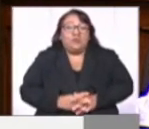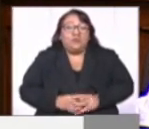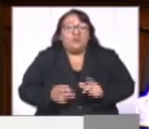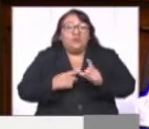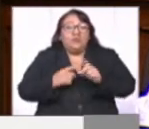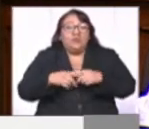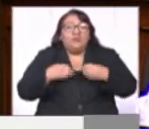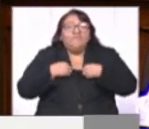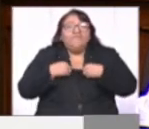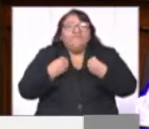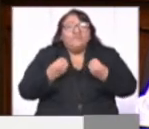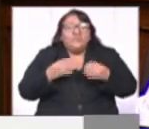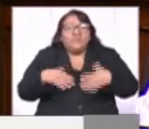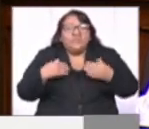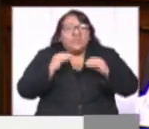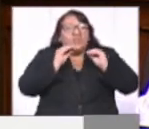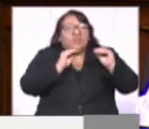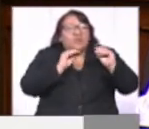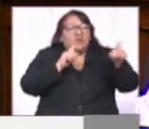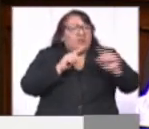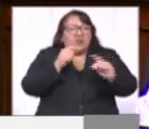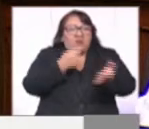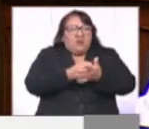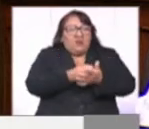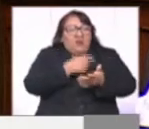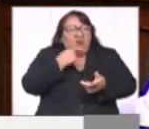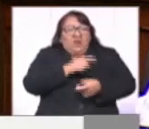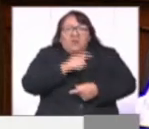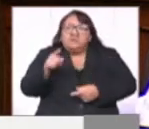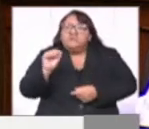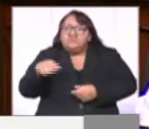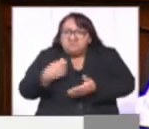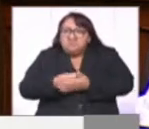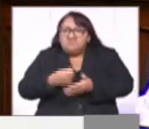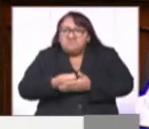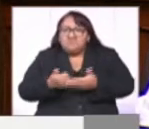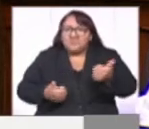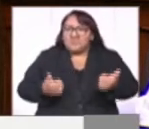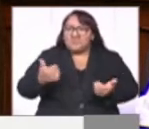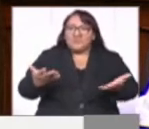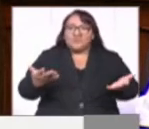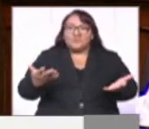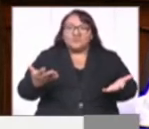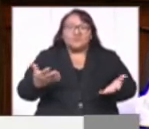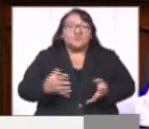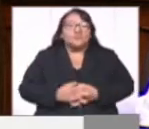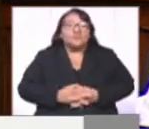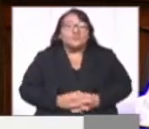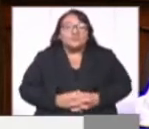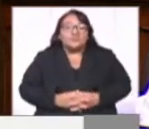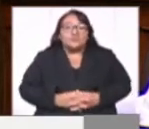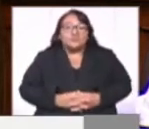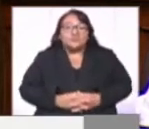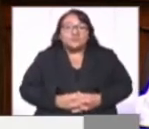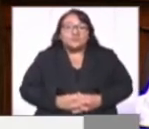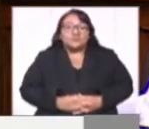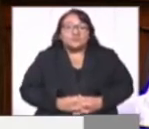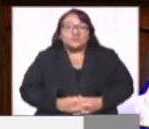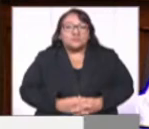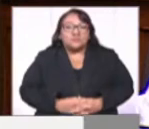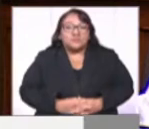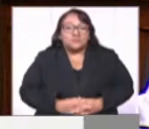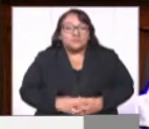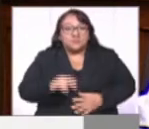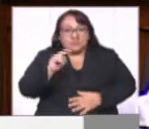díganme, ¿cómo podríamos llamar cuando queremos exonerar a los que más tienen en el país? Por un lado.